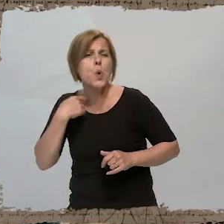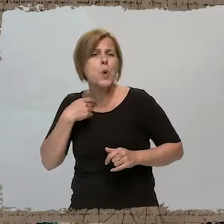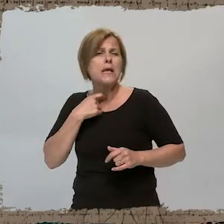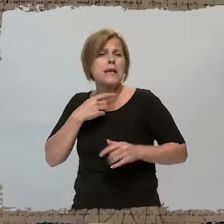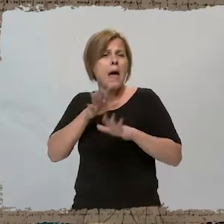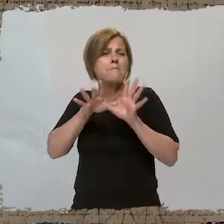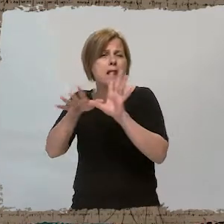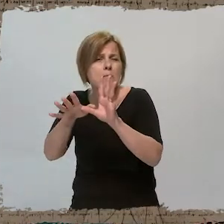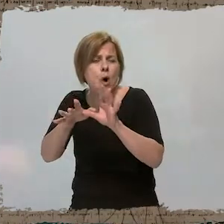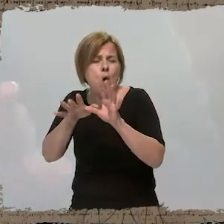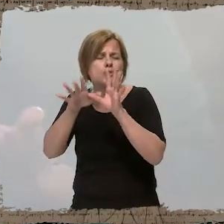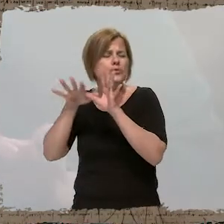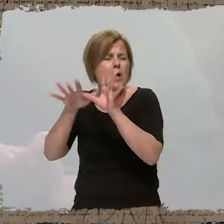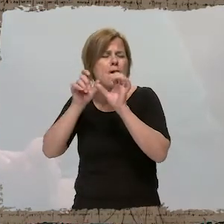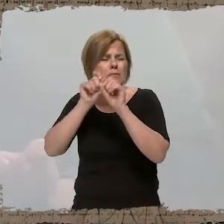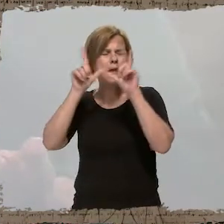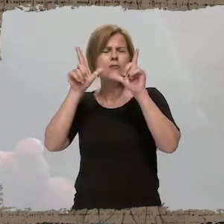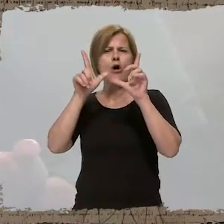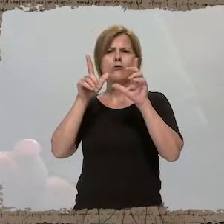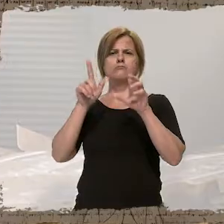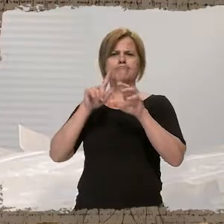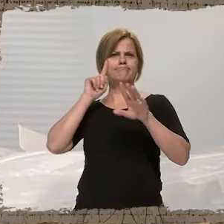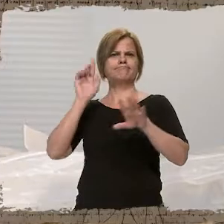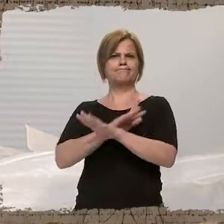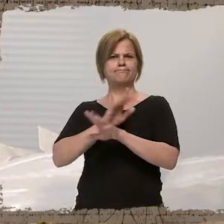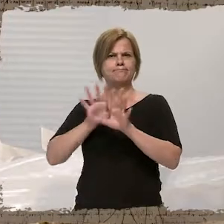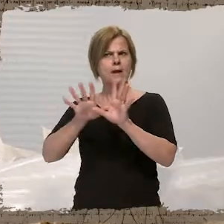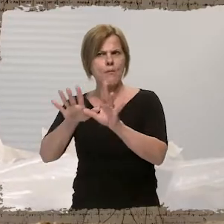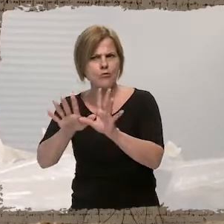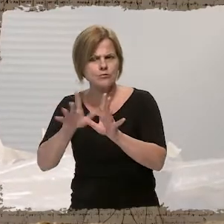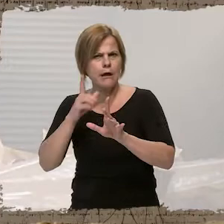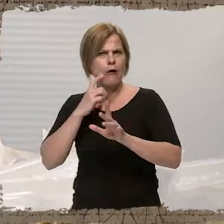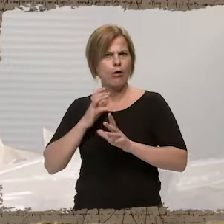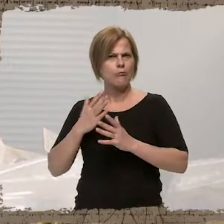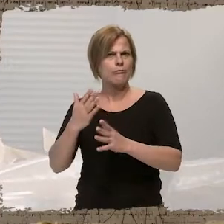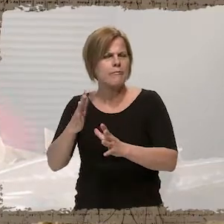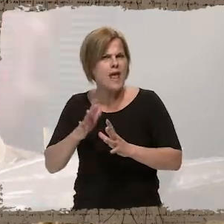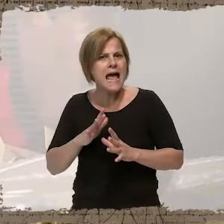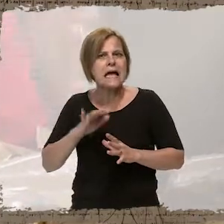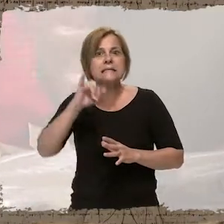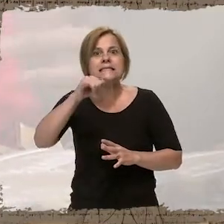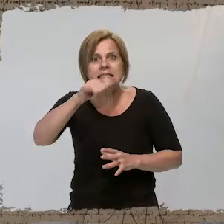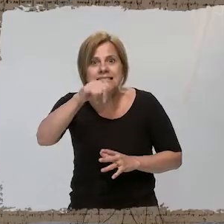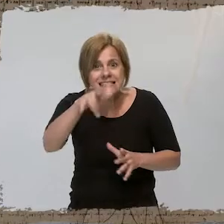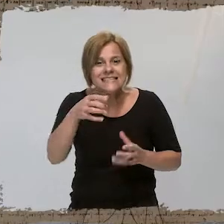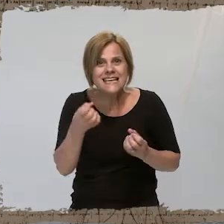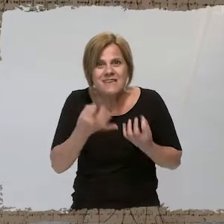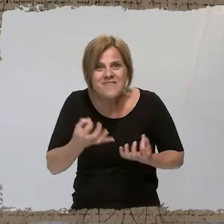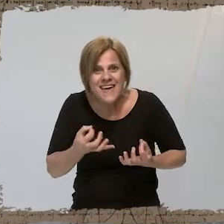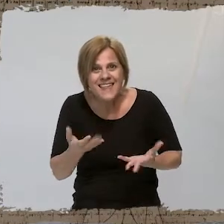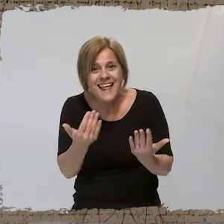mariposa y que cuando despertó no sabía si era un hombre que soñó con ser mariposa una mariposa que soñaba que era un hombre